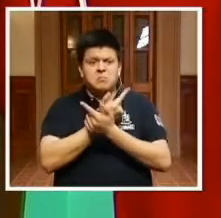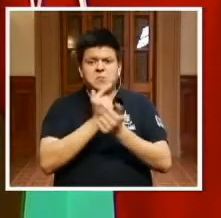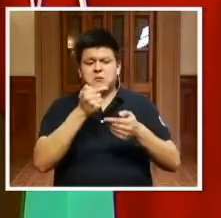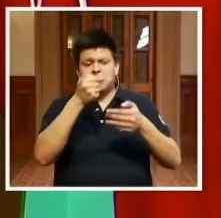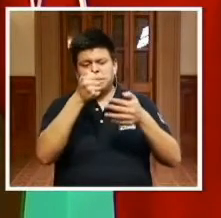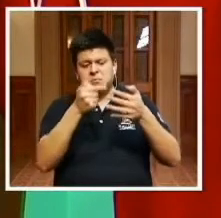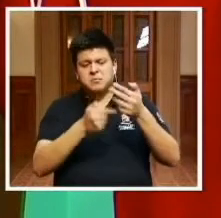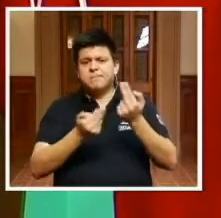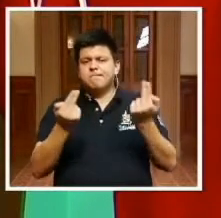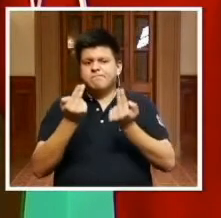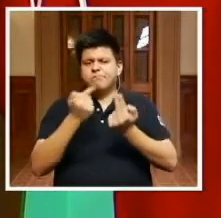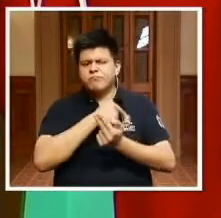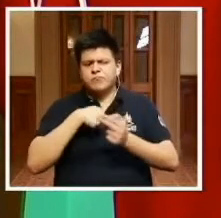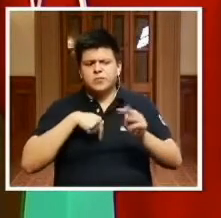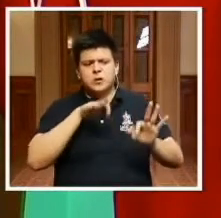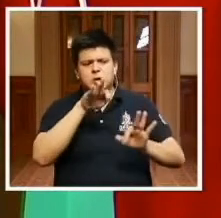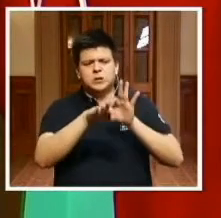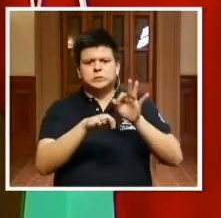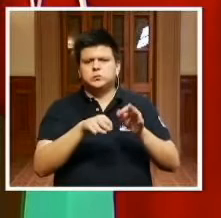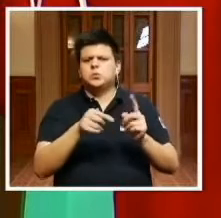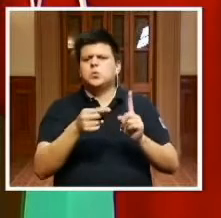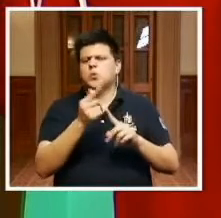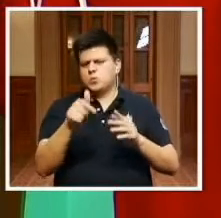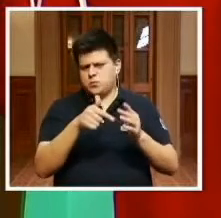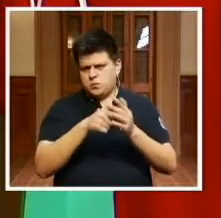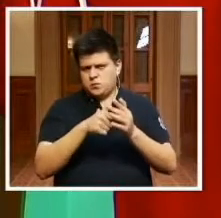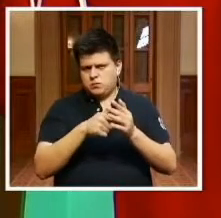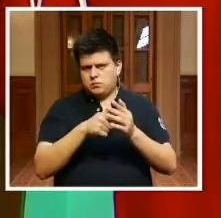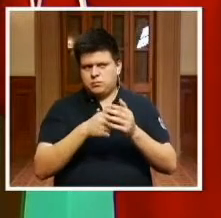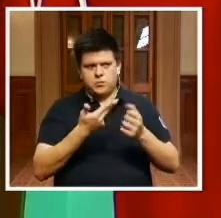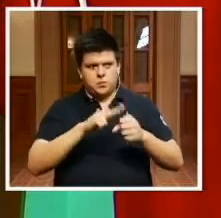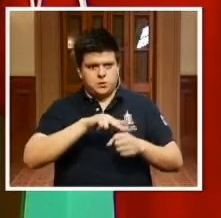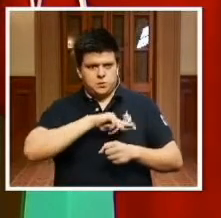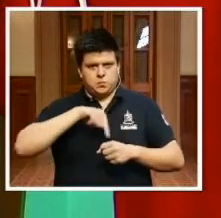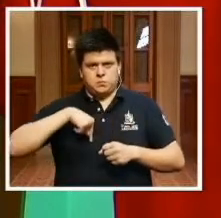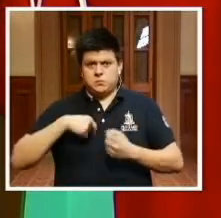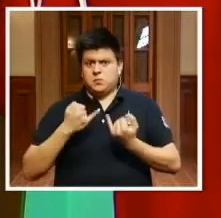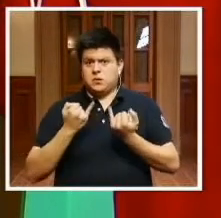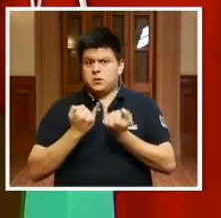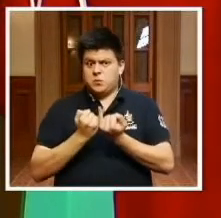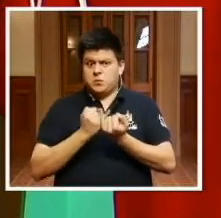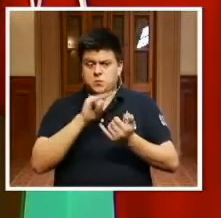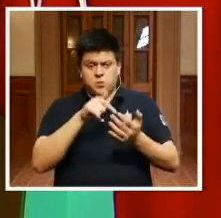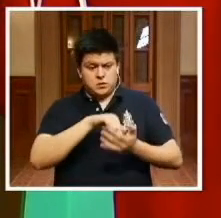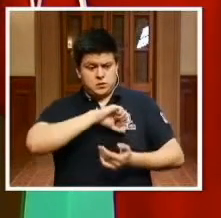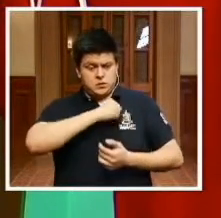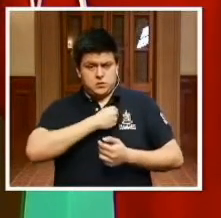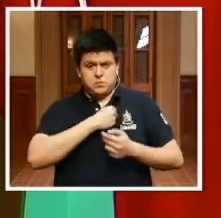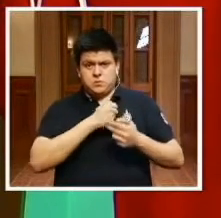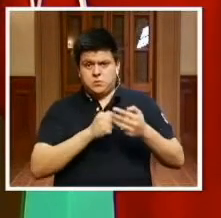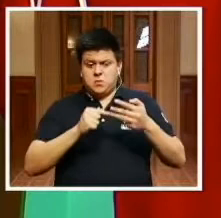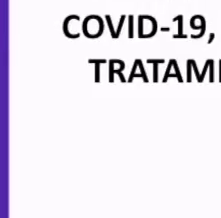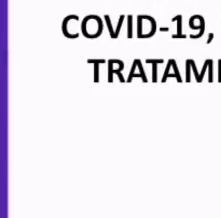para poder atenderlos, tanto en nuestras unidades de primer nivel como en nuestros hospitales de segundo y